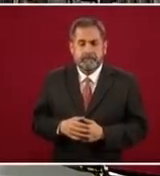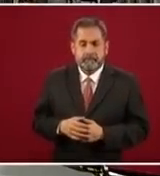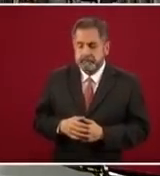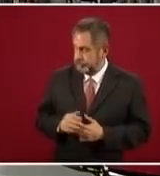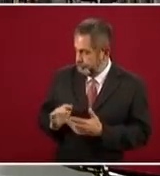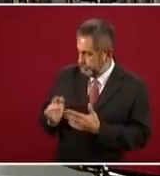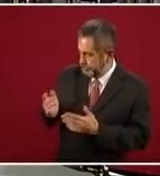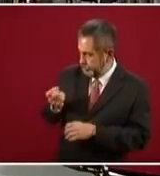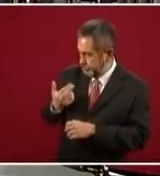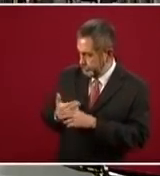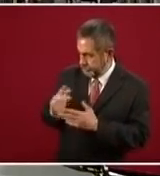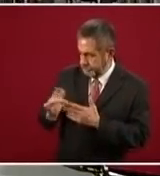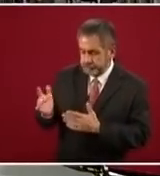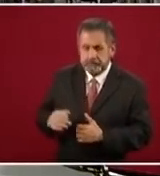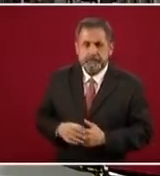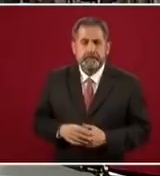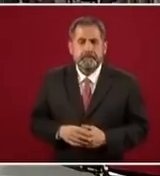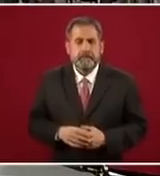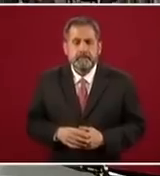Gracias, secretario.